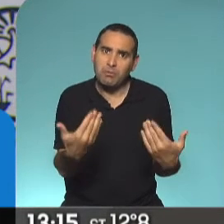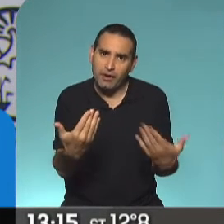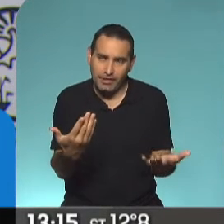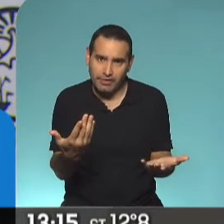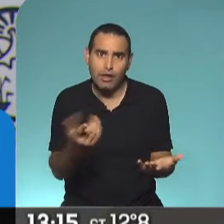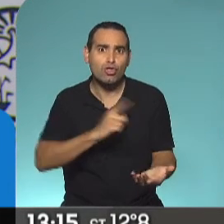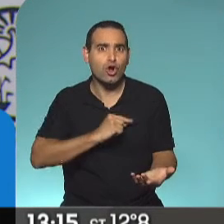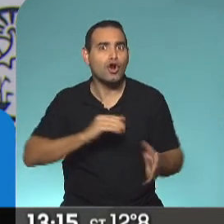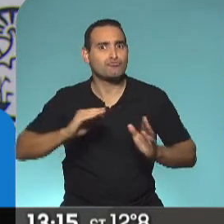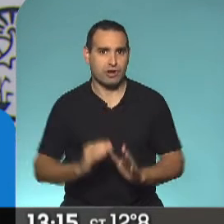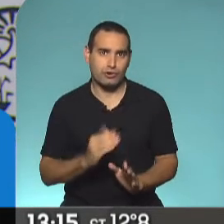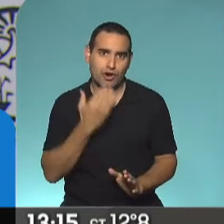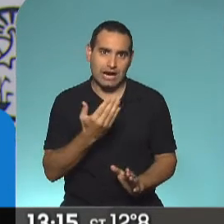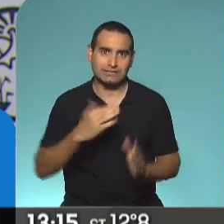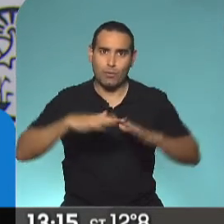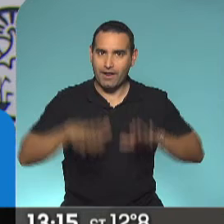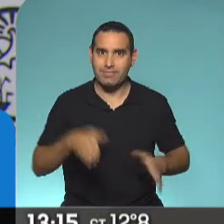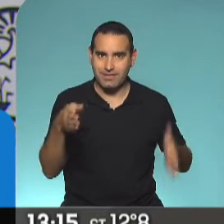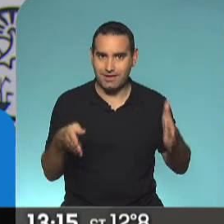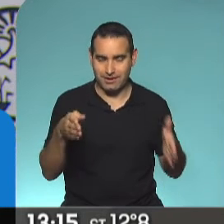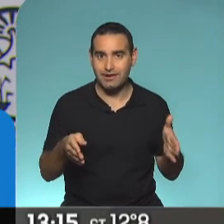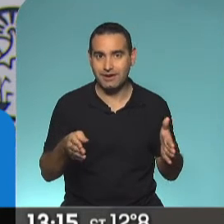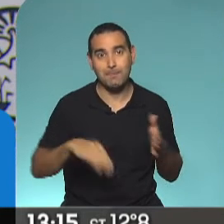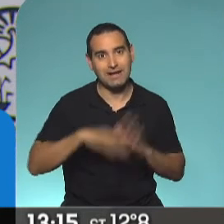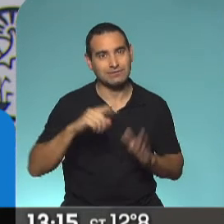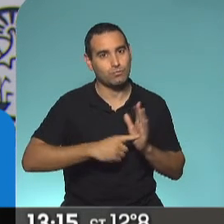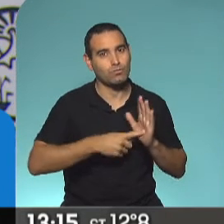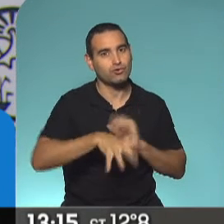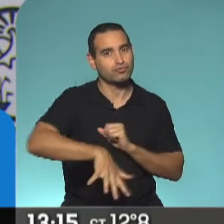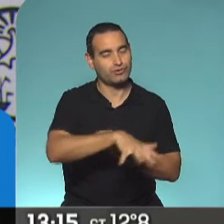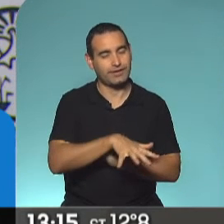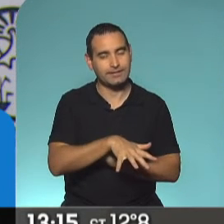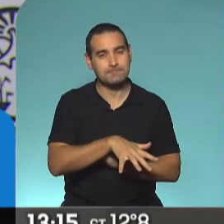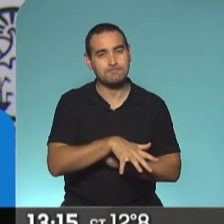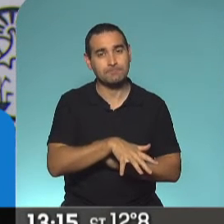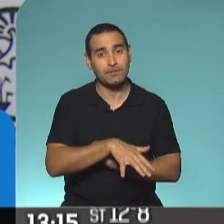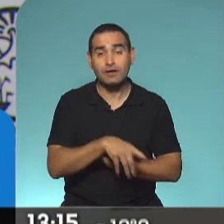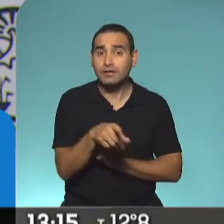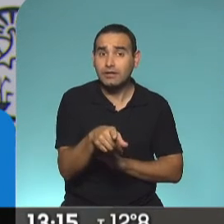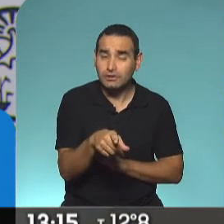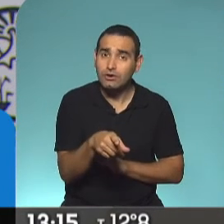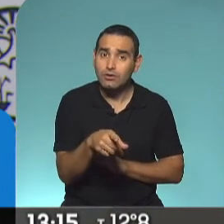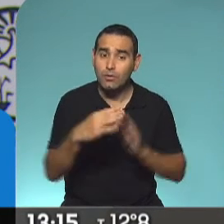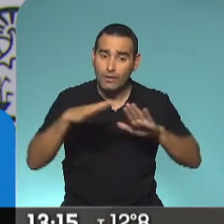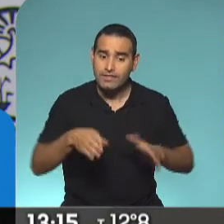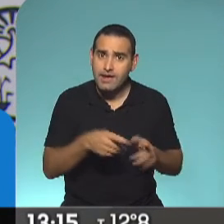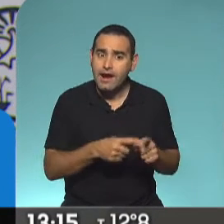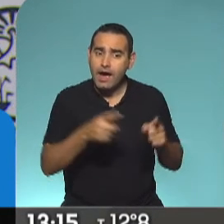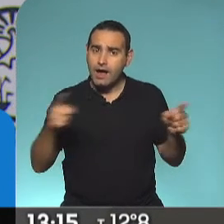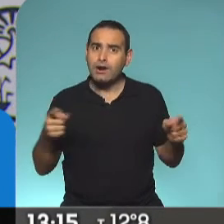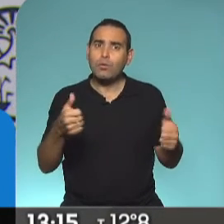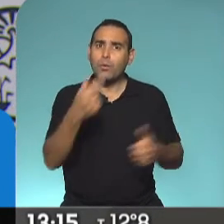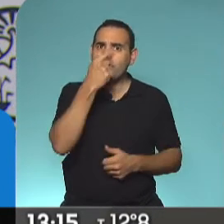particularmente en la ciudad de buenos aires y eso ha sido una gran ventaja que hemos tenido los